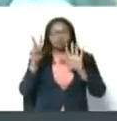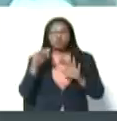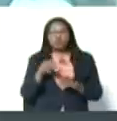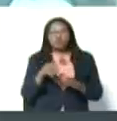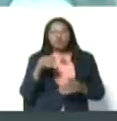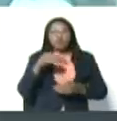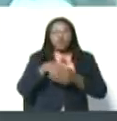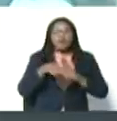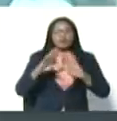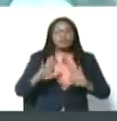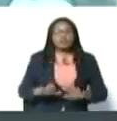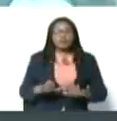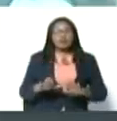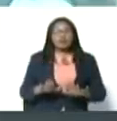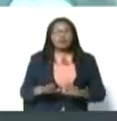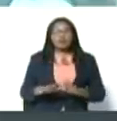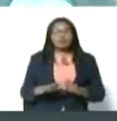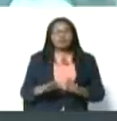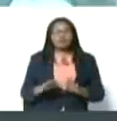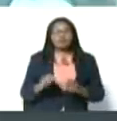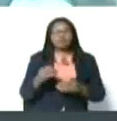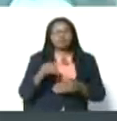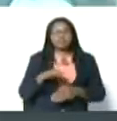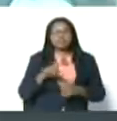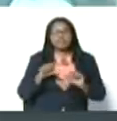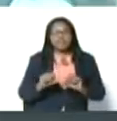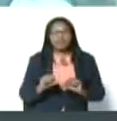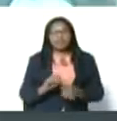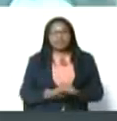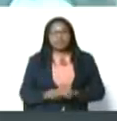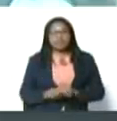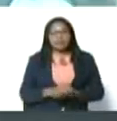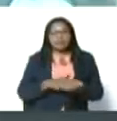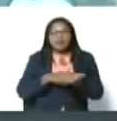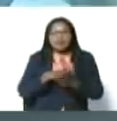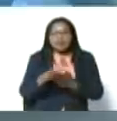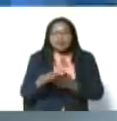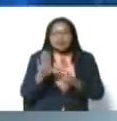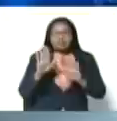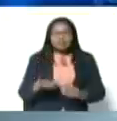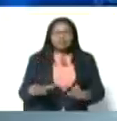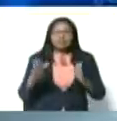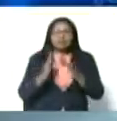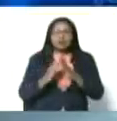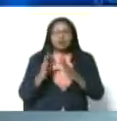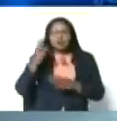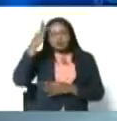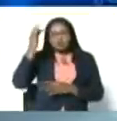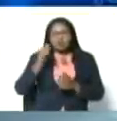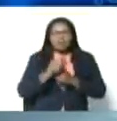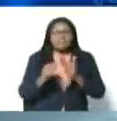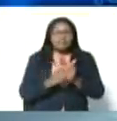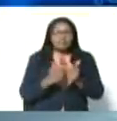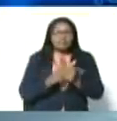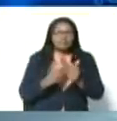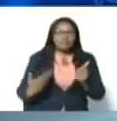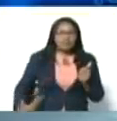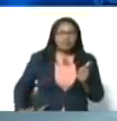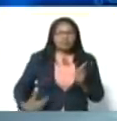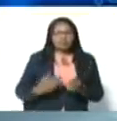radical. Hay que garantizarla, señora vicepresidenta, consejo de vicepresidentes.